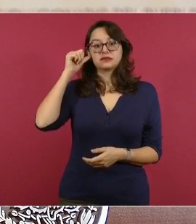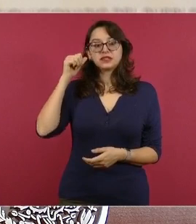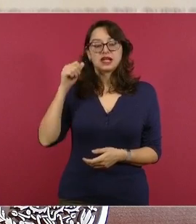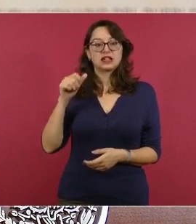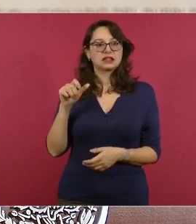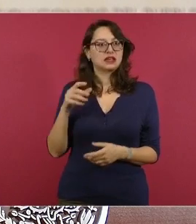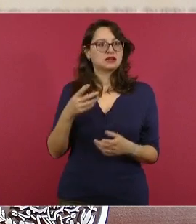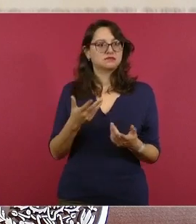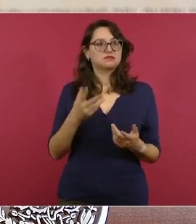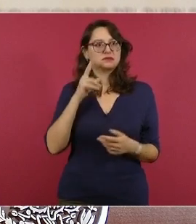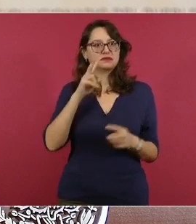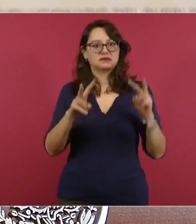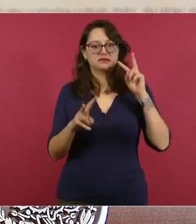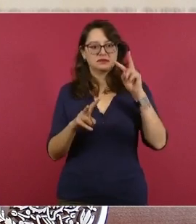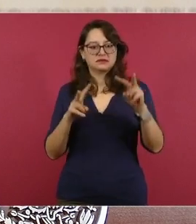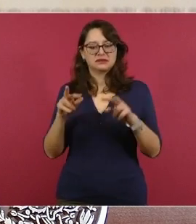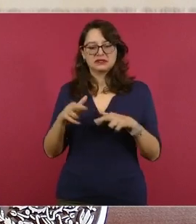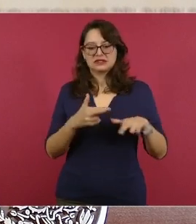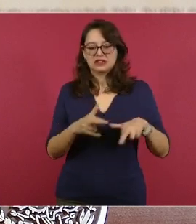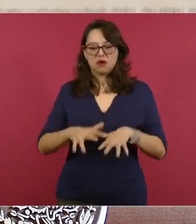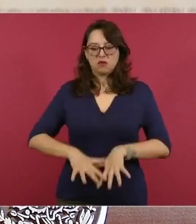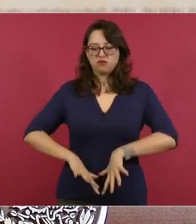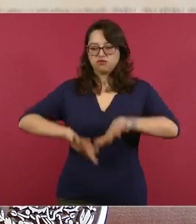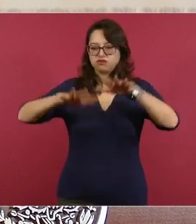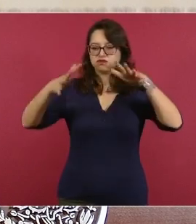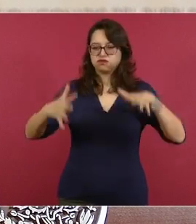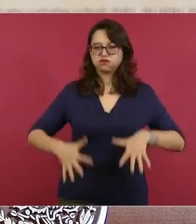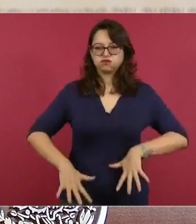desbordado en varias partes del río.